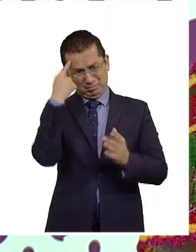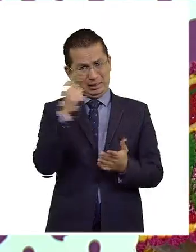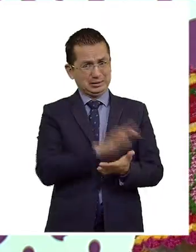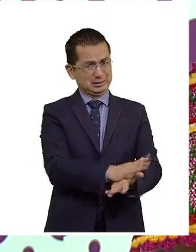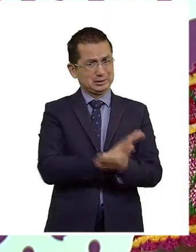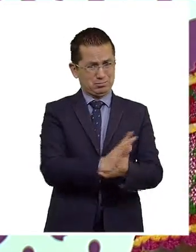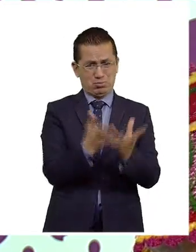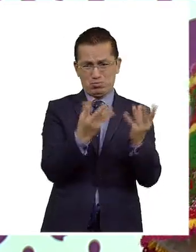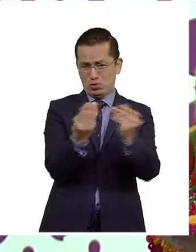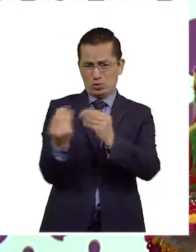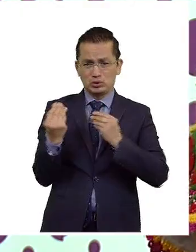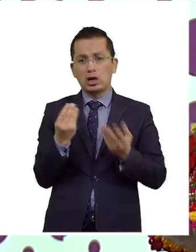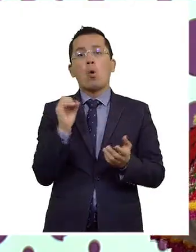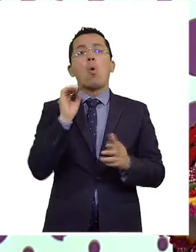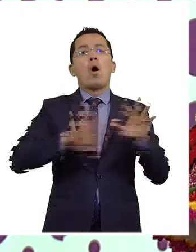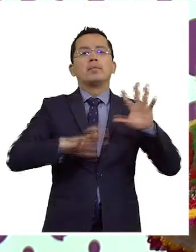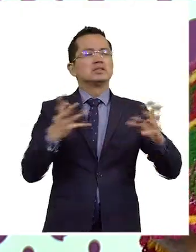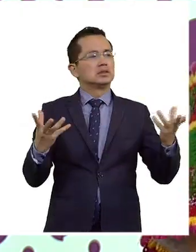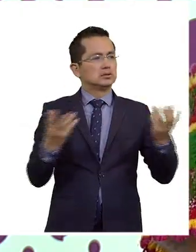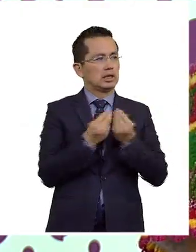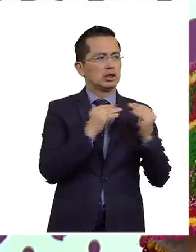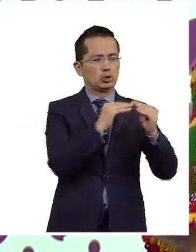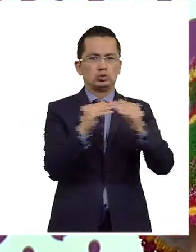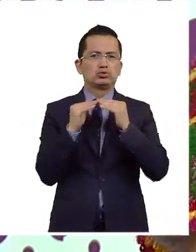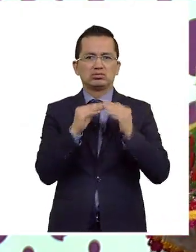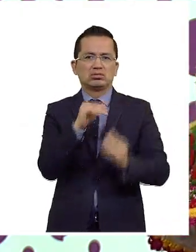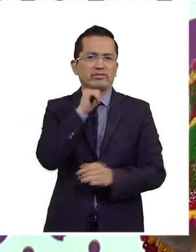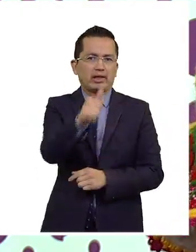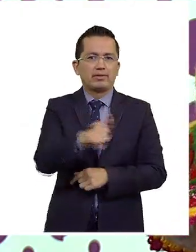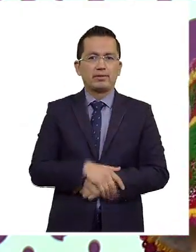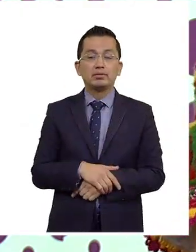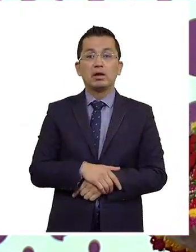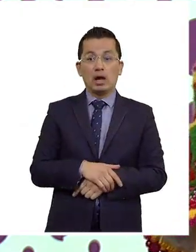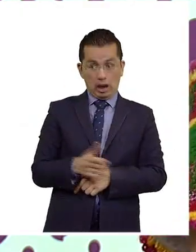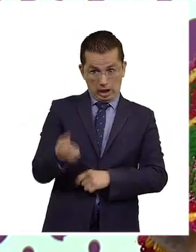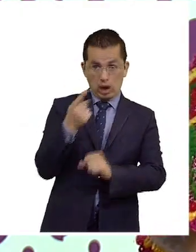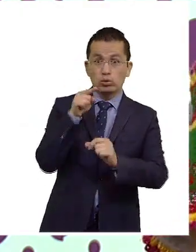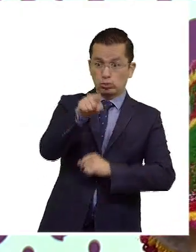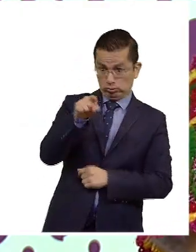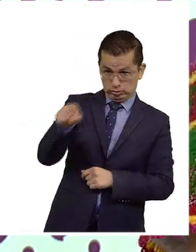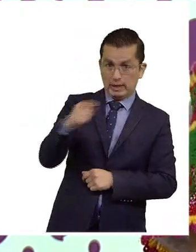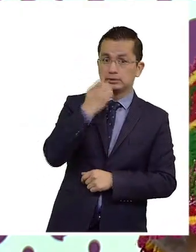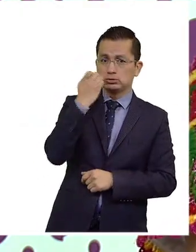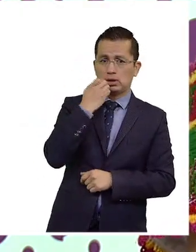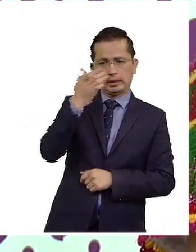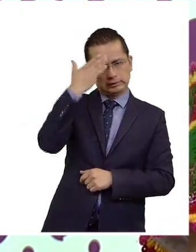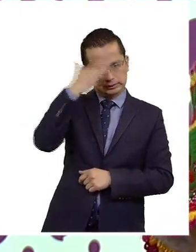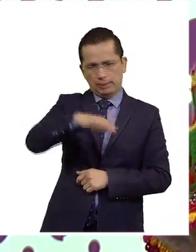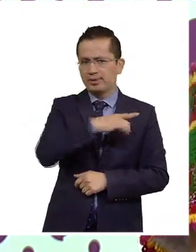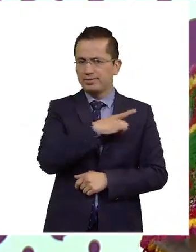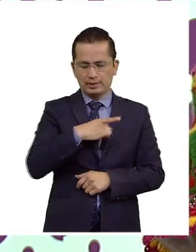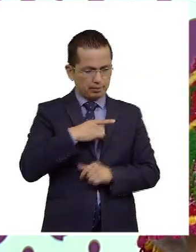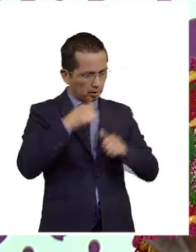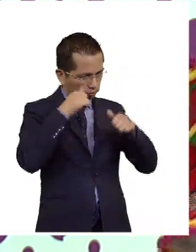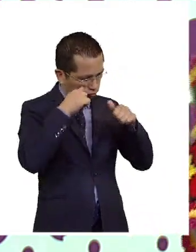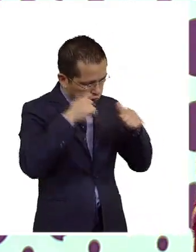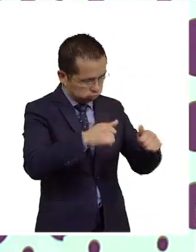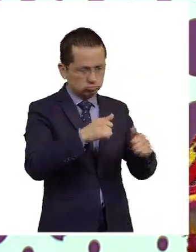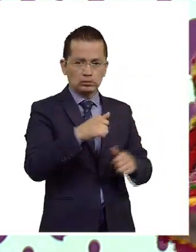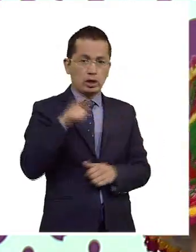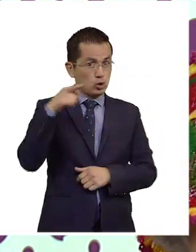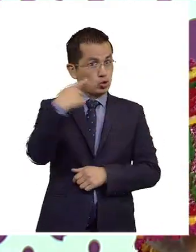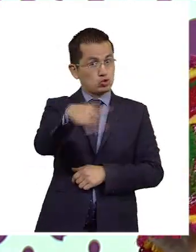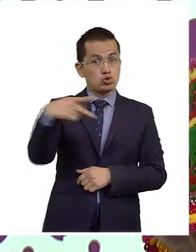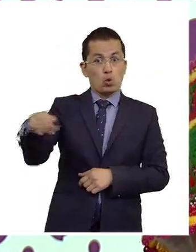no inclusión. Claro. Porque incluso hoy hay escuelas que saben que están obligadas a tratar con nombre y género, o sea, no es una opción, tú